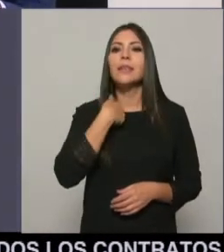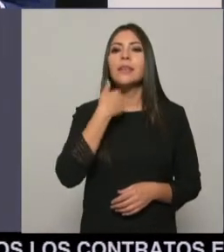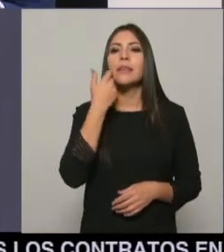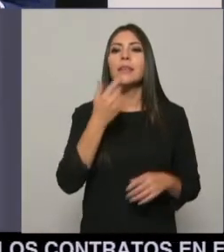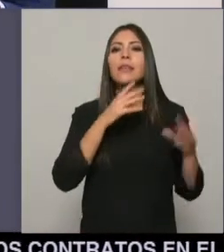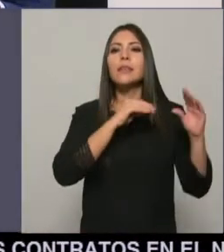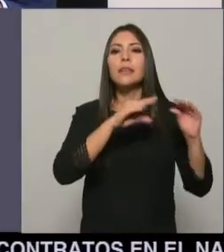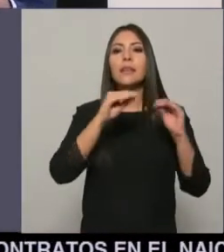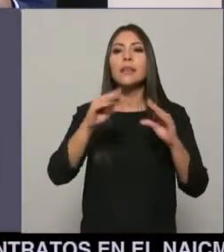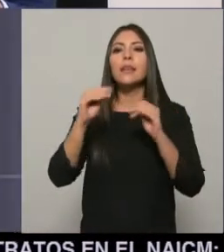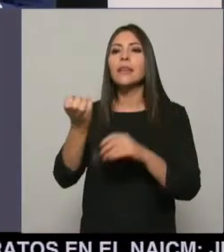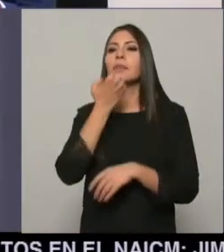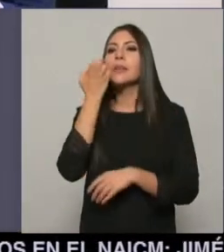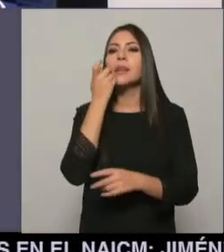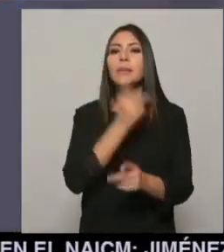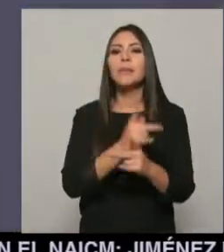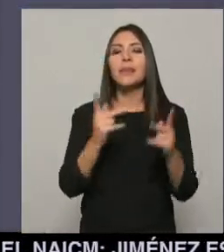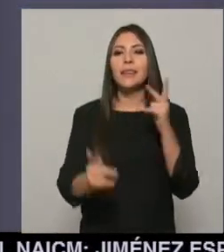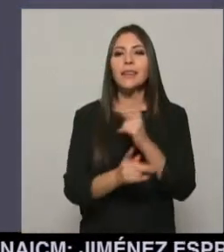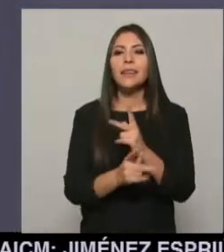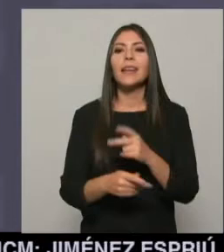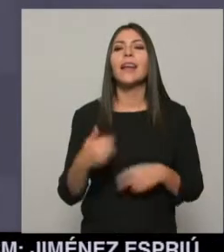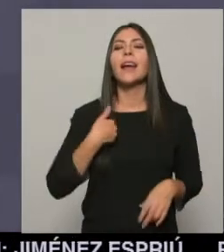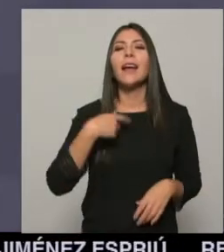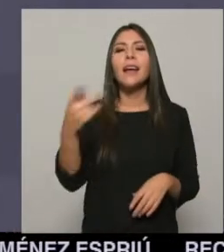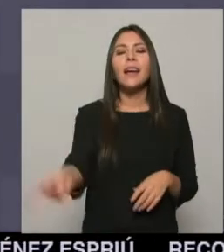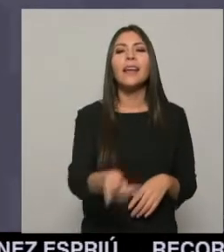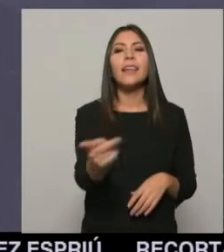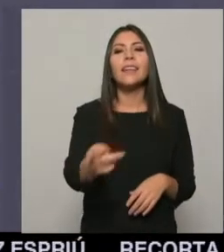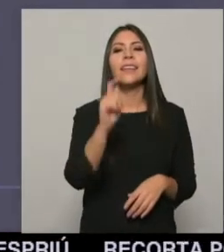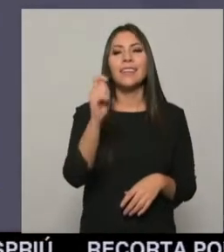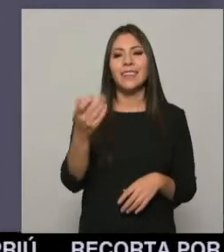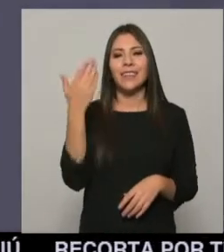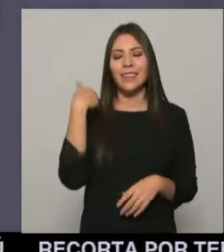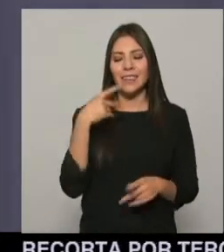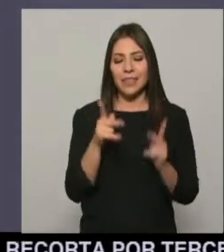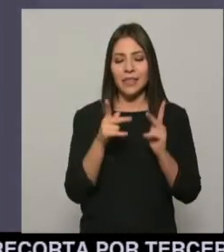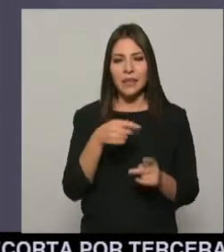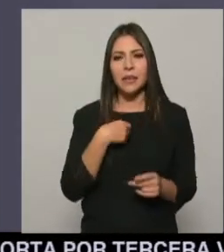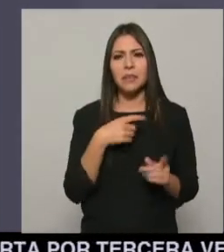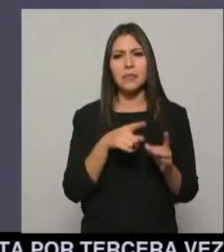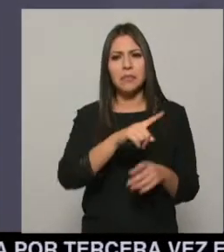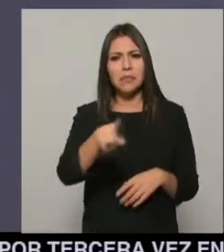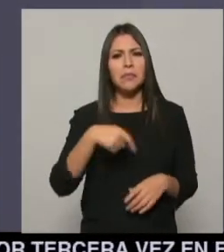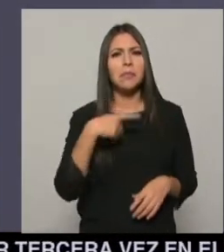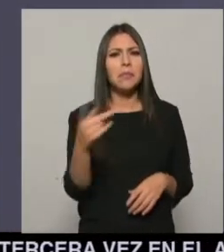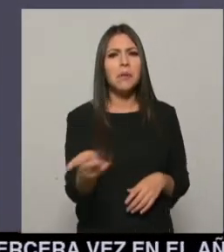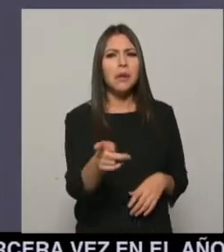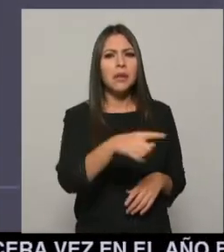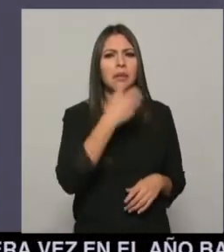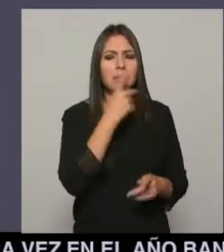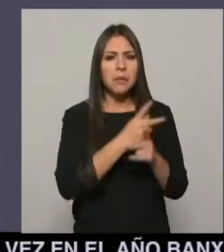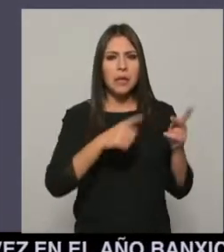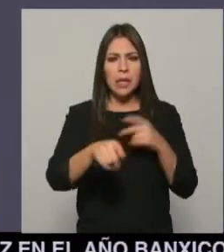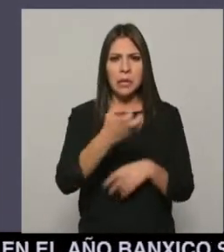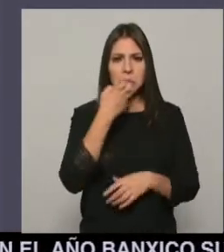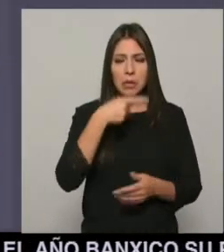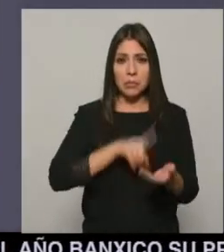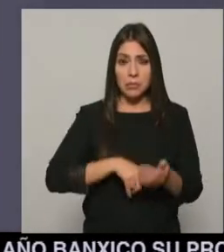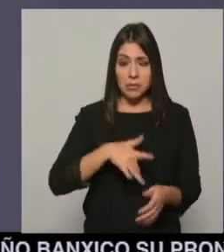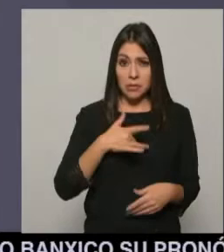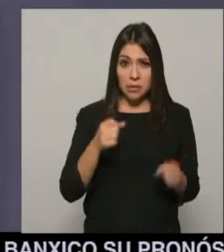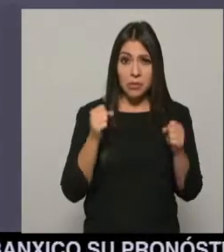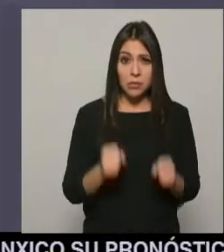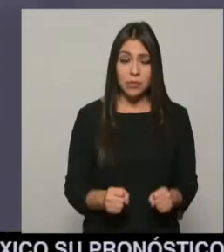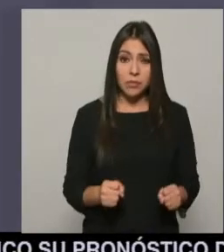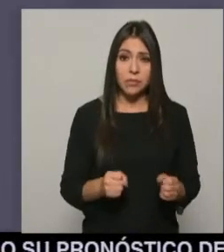una preparatoria y yo les preguntaba, a propósito de mi intervención contigo el día de hoy, si se sienten seguros en sus escuelas, ¿no? ¿Y qué te dijeron? La